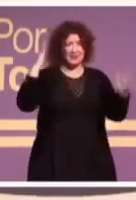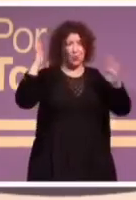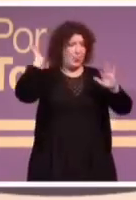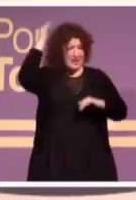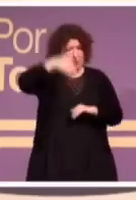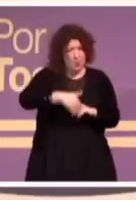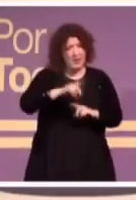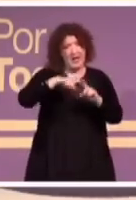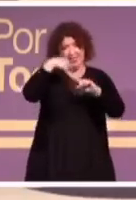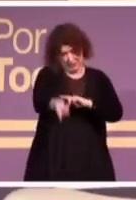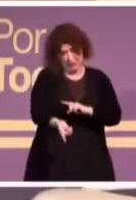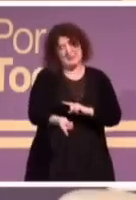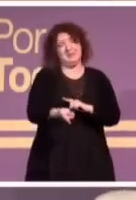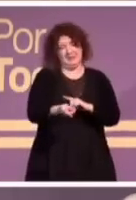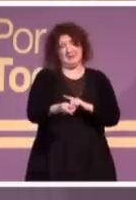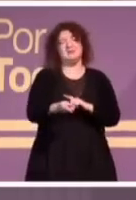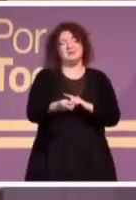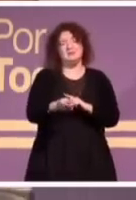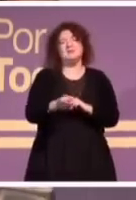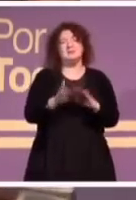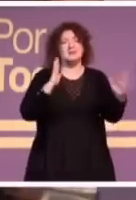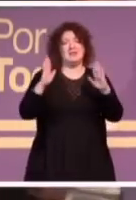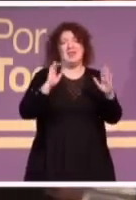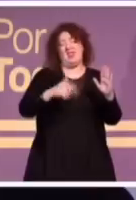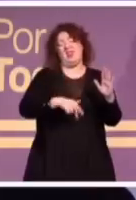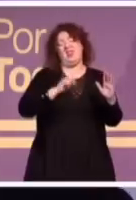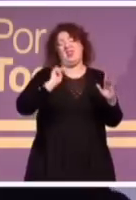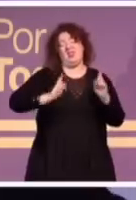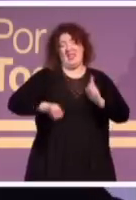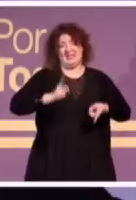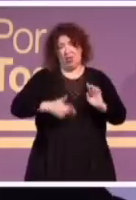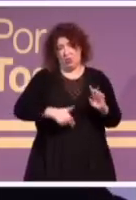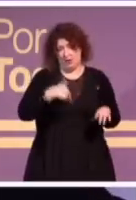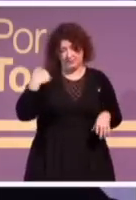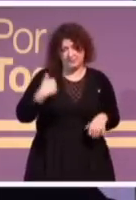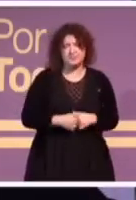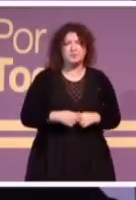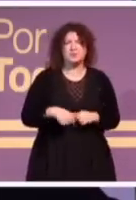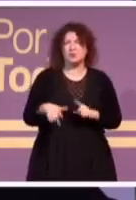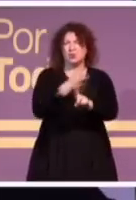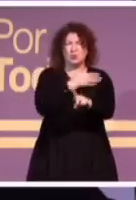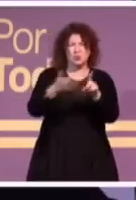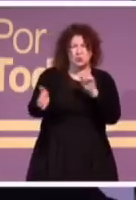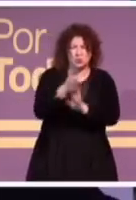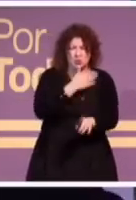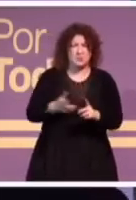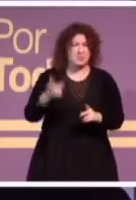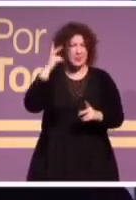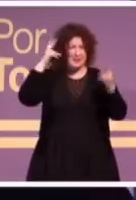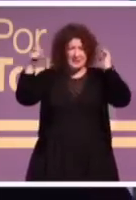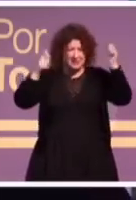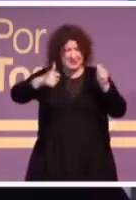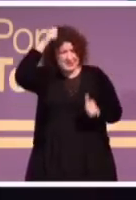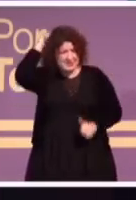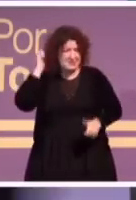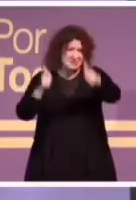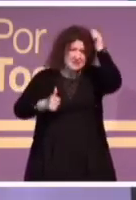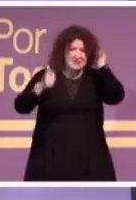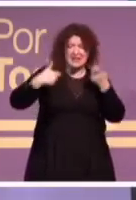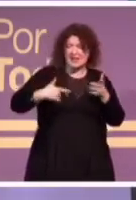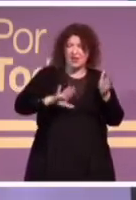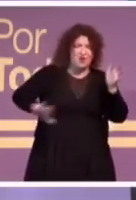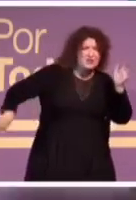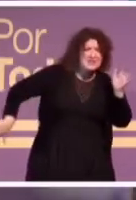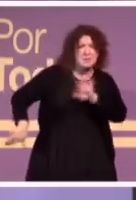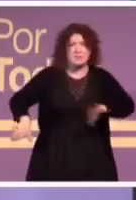República y después durante los años de la dictadura. Las torturas, cortarlas el pelo, separarlas de sus hijos